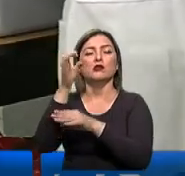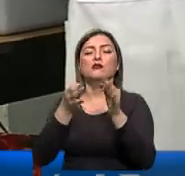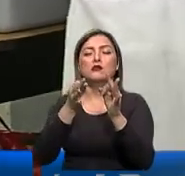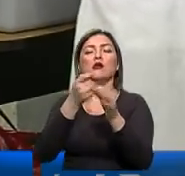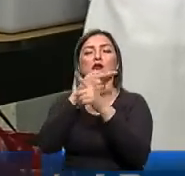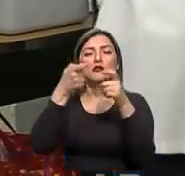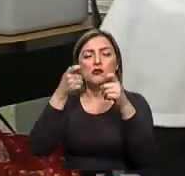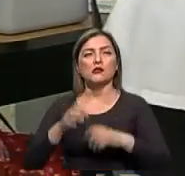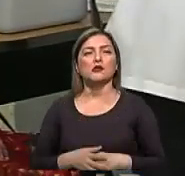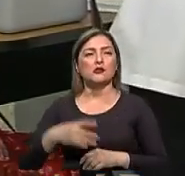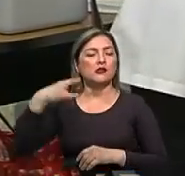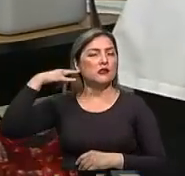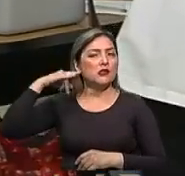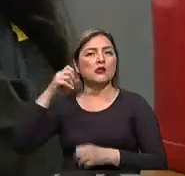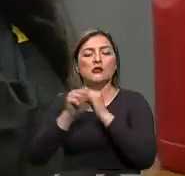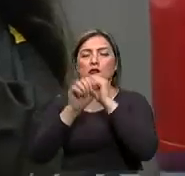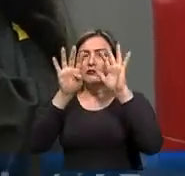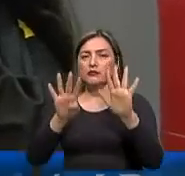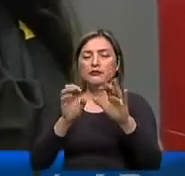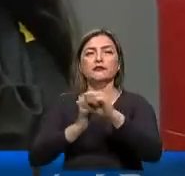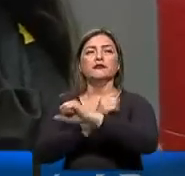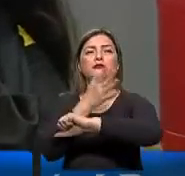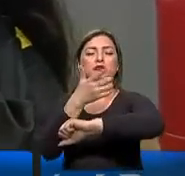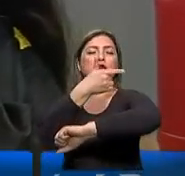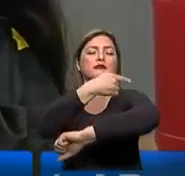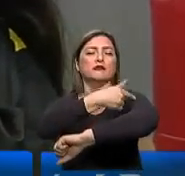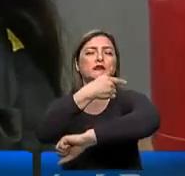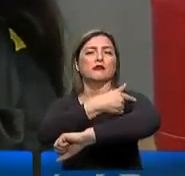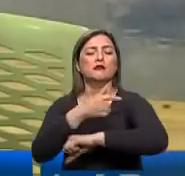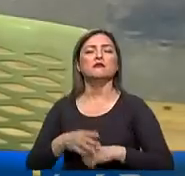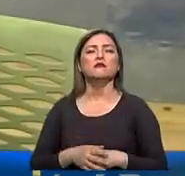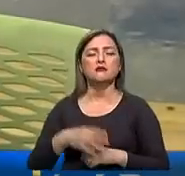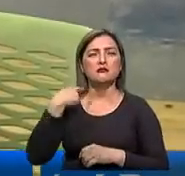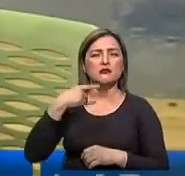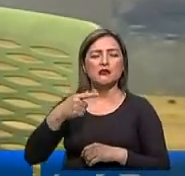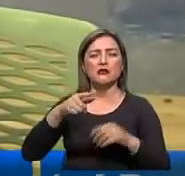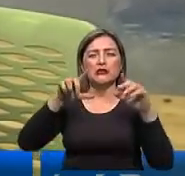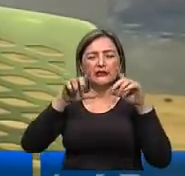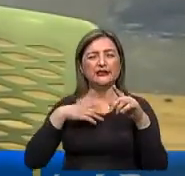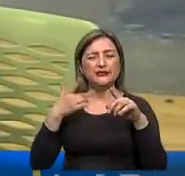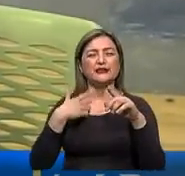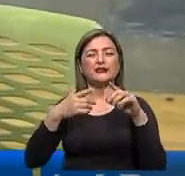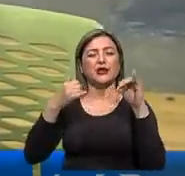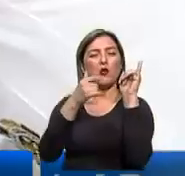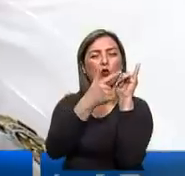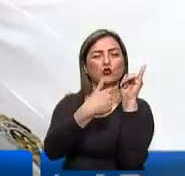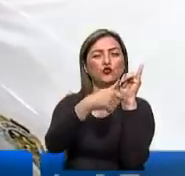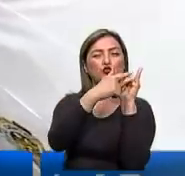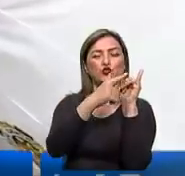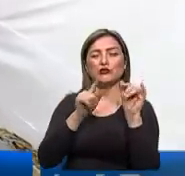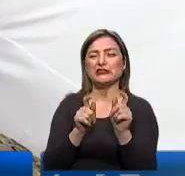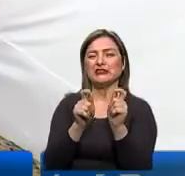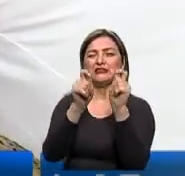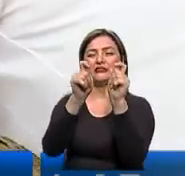marzo. En niñas desde los 9 años también recomiendan colocar la vacuna contra el papiloma humano y a los 10 años los refuerzos contra